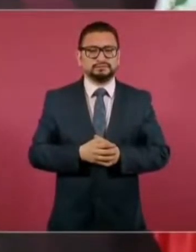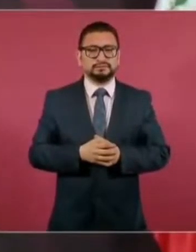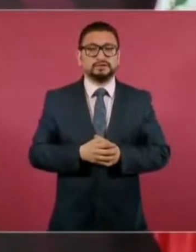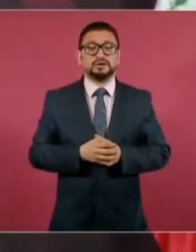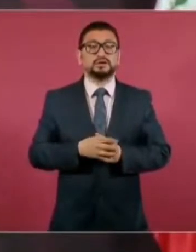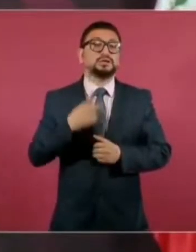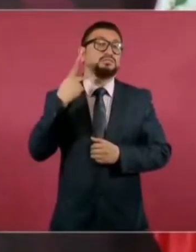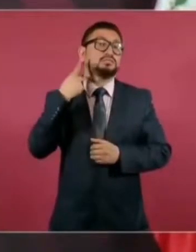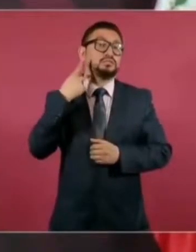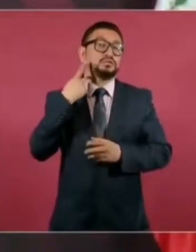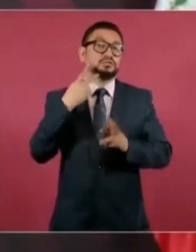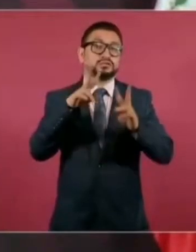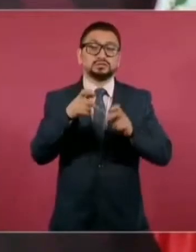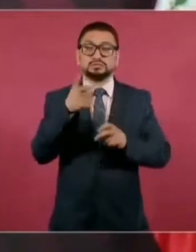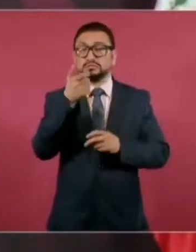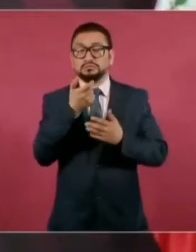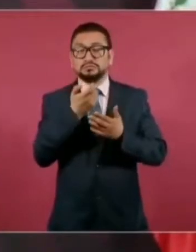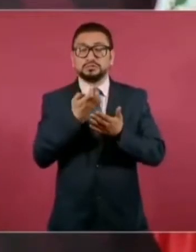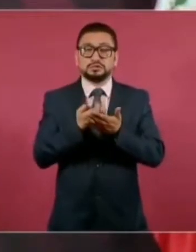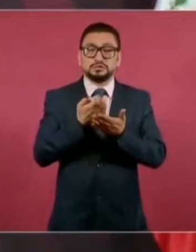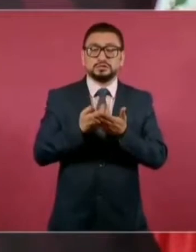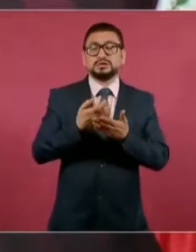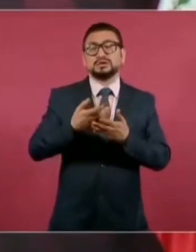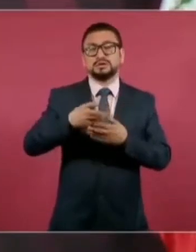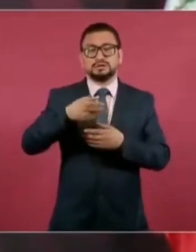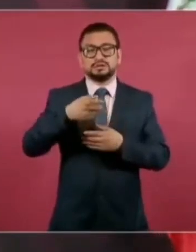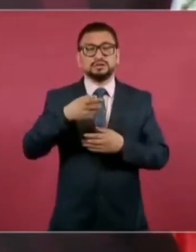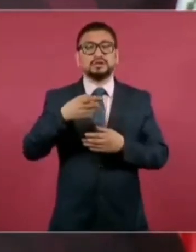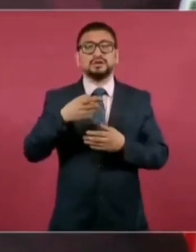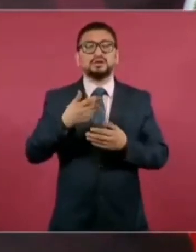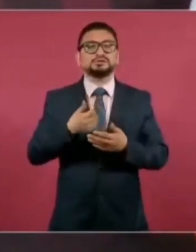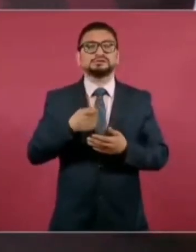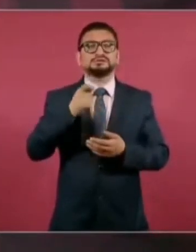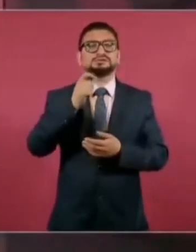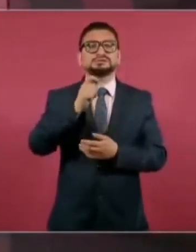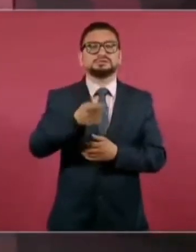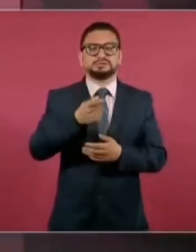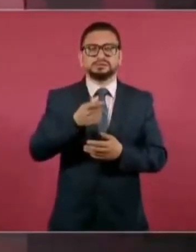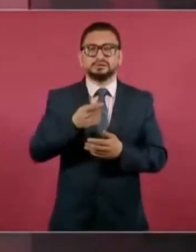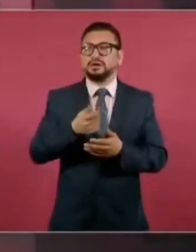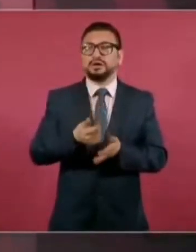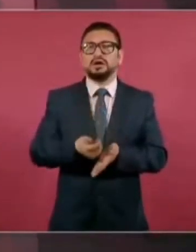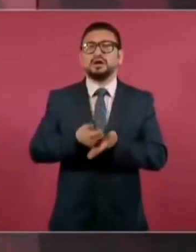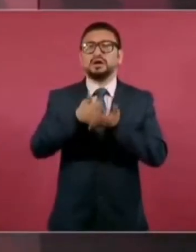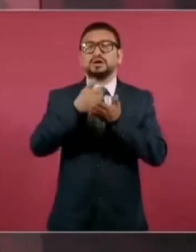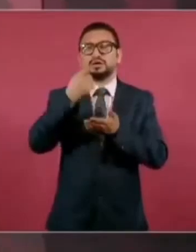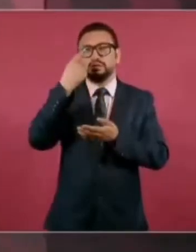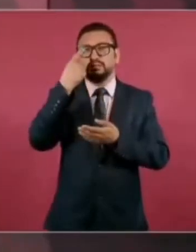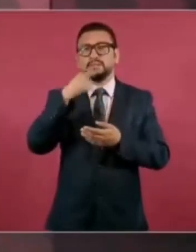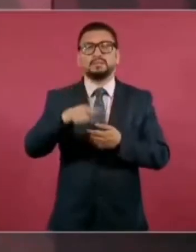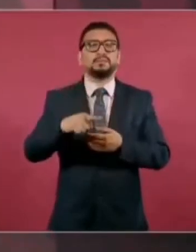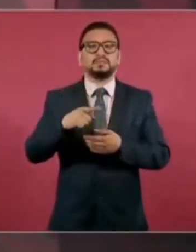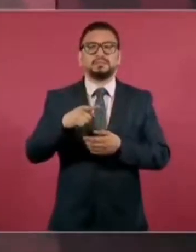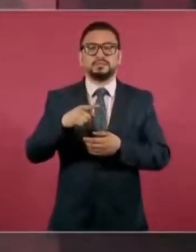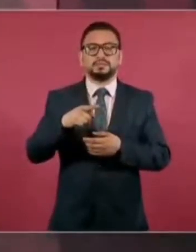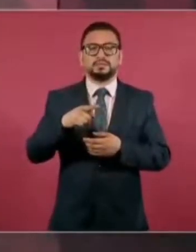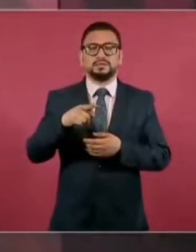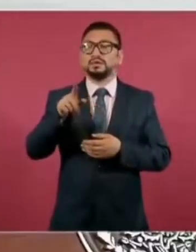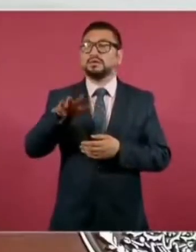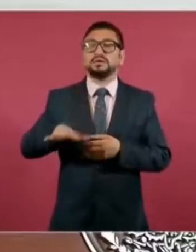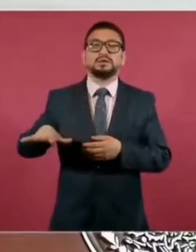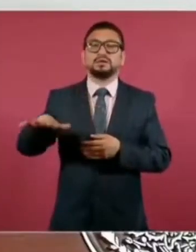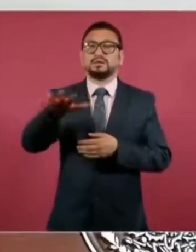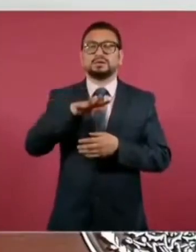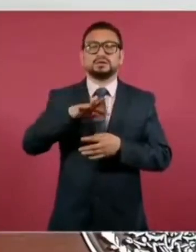la política económica nuestra ayudó a que acumularan